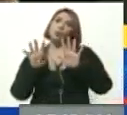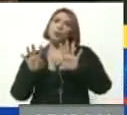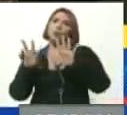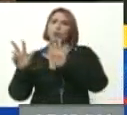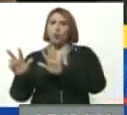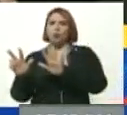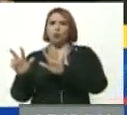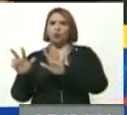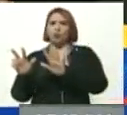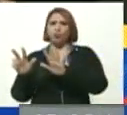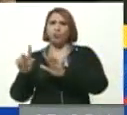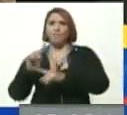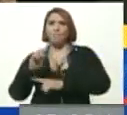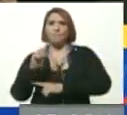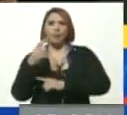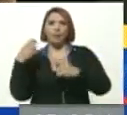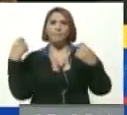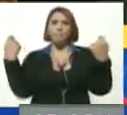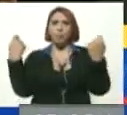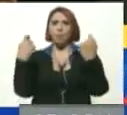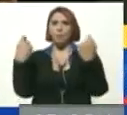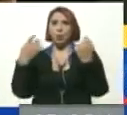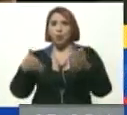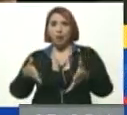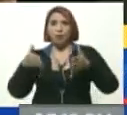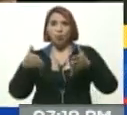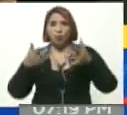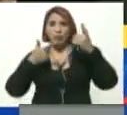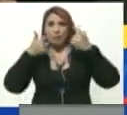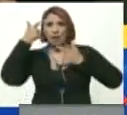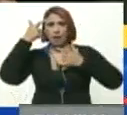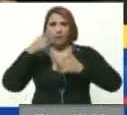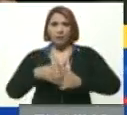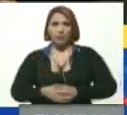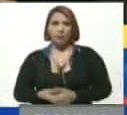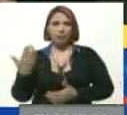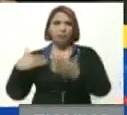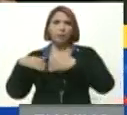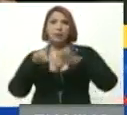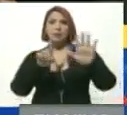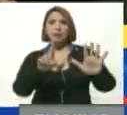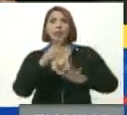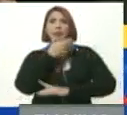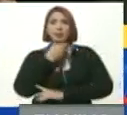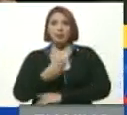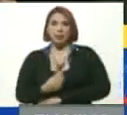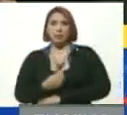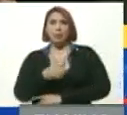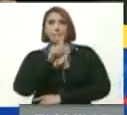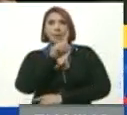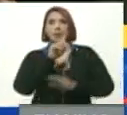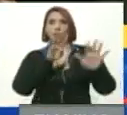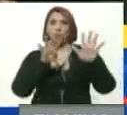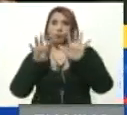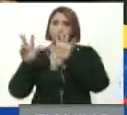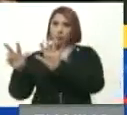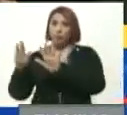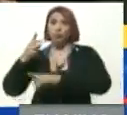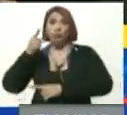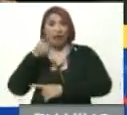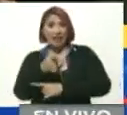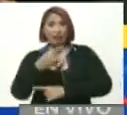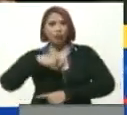1998, en la primera campaña que ganó el comandante Chávez, aquel 6 de diciembre de 1998. Desde ahí aprendimos lo que